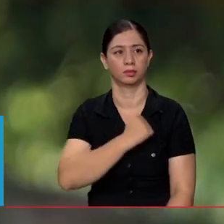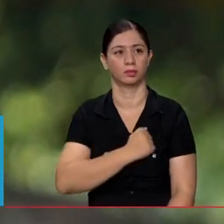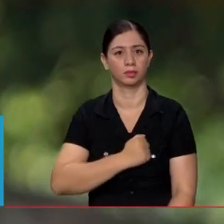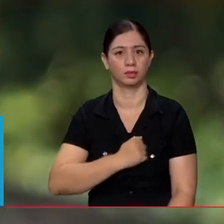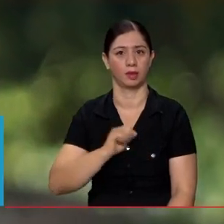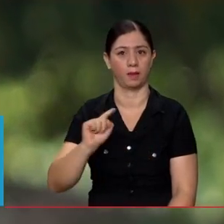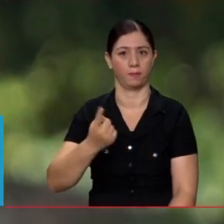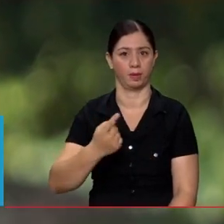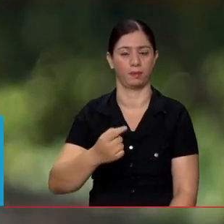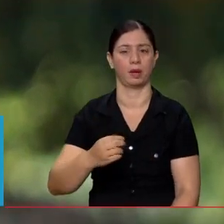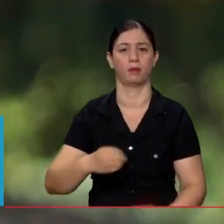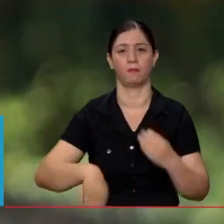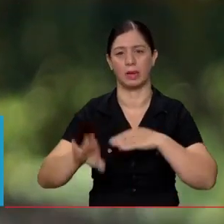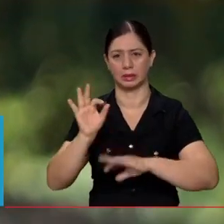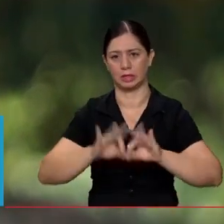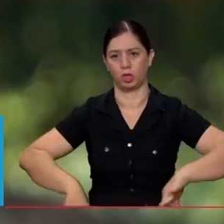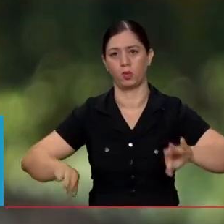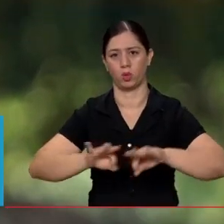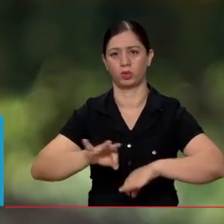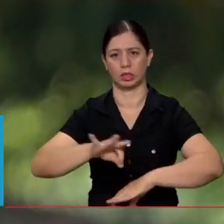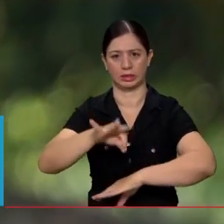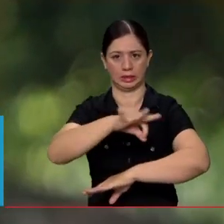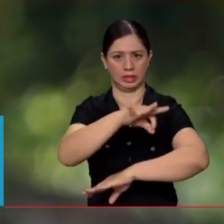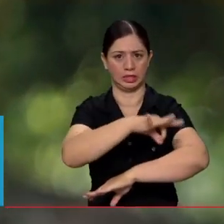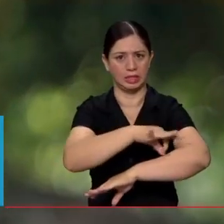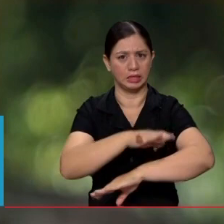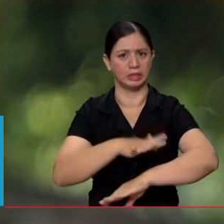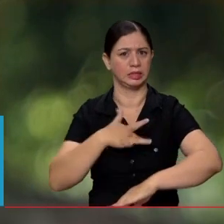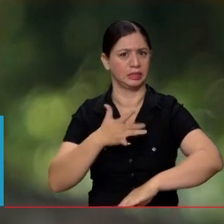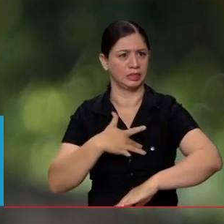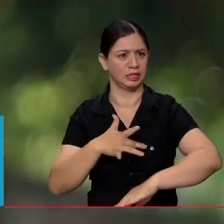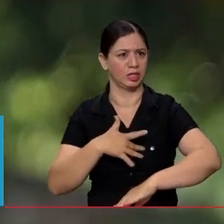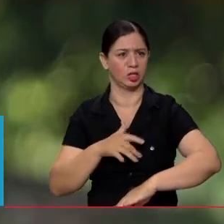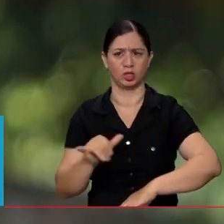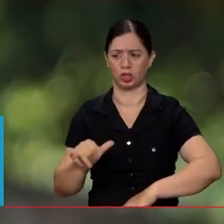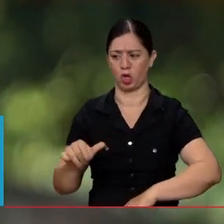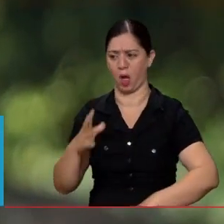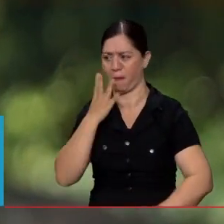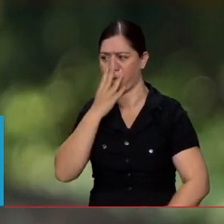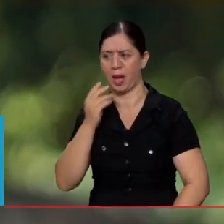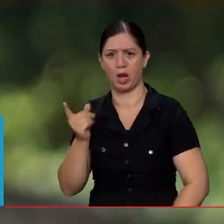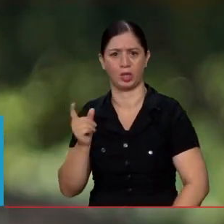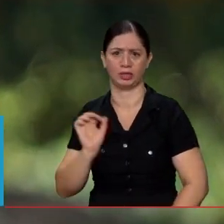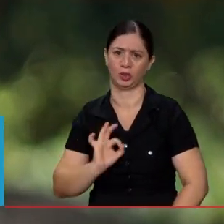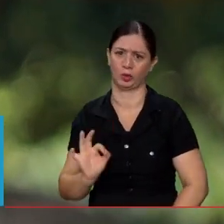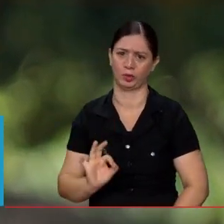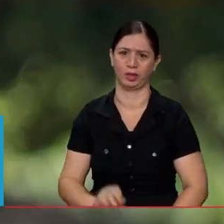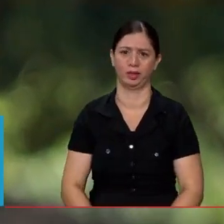En primer lugar y el más importante son los mosquitos. Los que tenemos nosotros creo no son tan malos, ¿sabes?